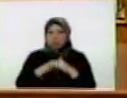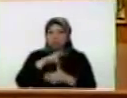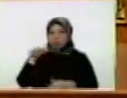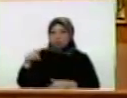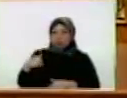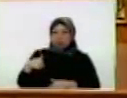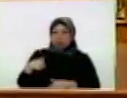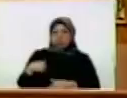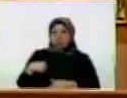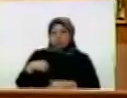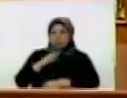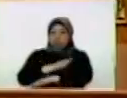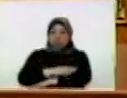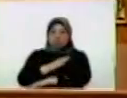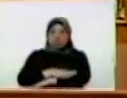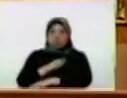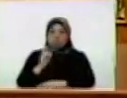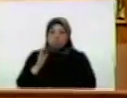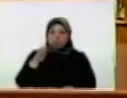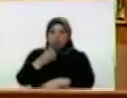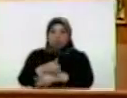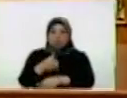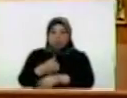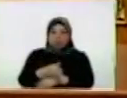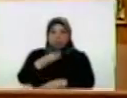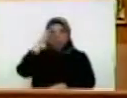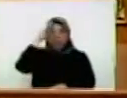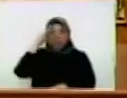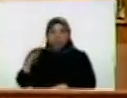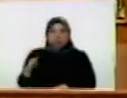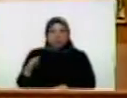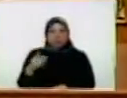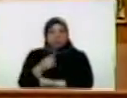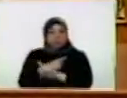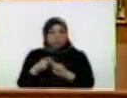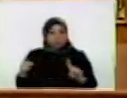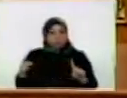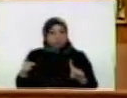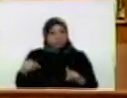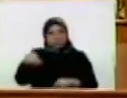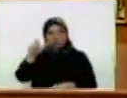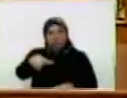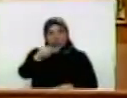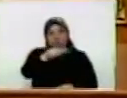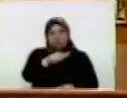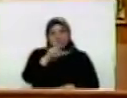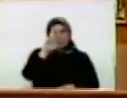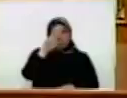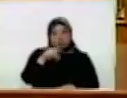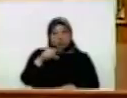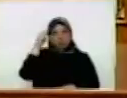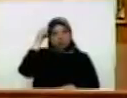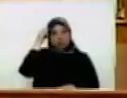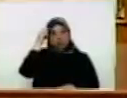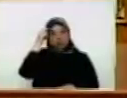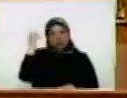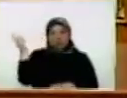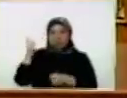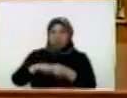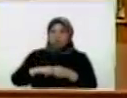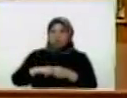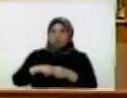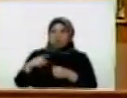nuestras autoridades actúen? Ah, fuimos eficientes con el militar, pero con los que están en la calle todos los días llamando a intervención, todos los